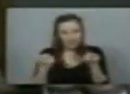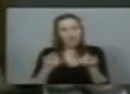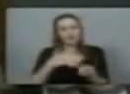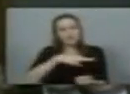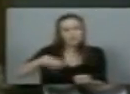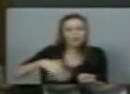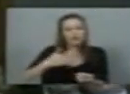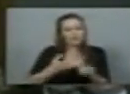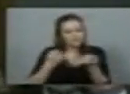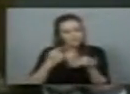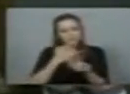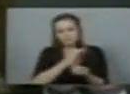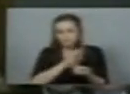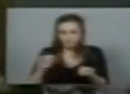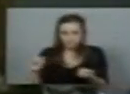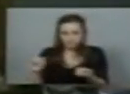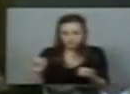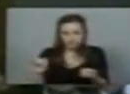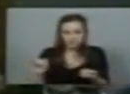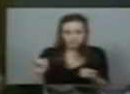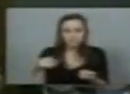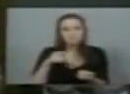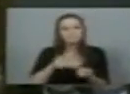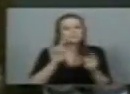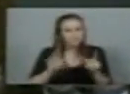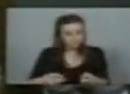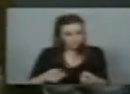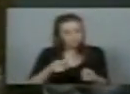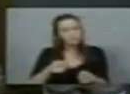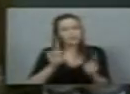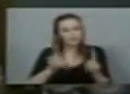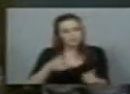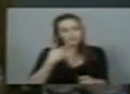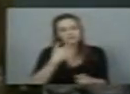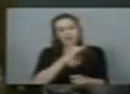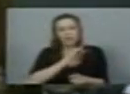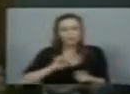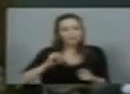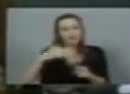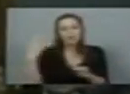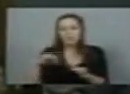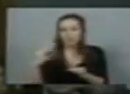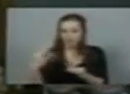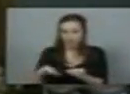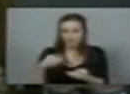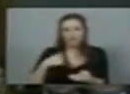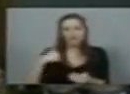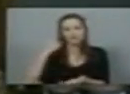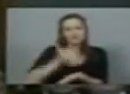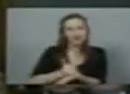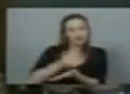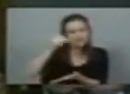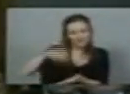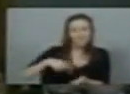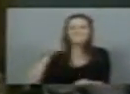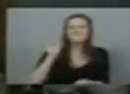los lugares que corresponden. Y usted también. Haga los discursos. Exacto. Y acá estoy evaluando.